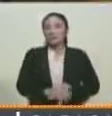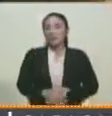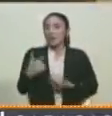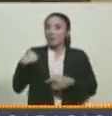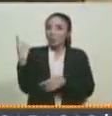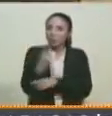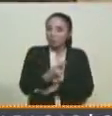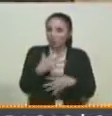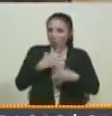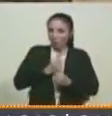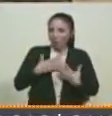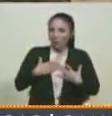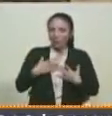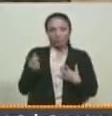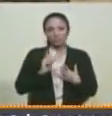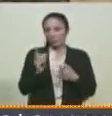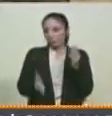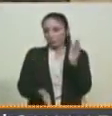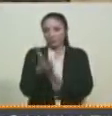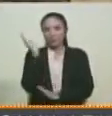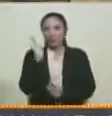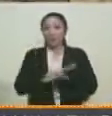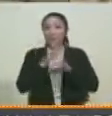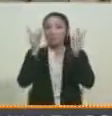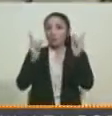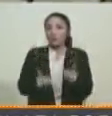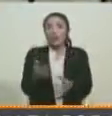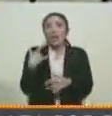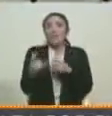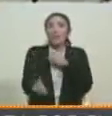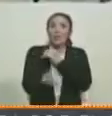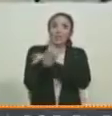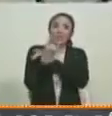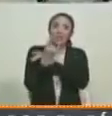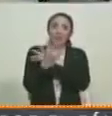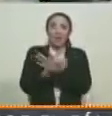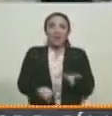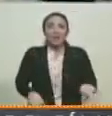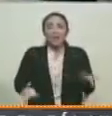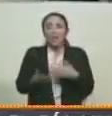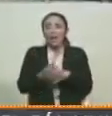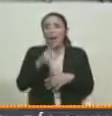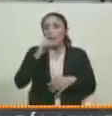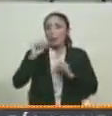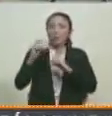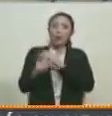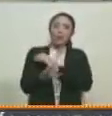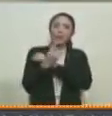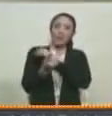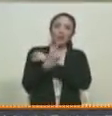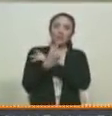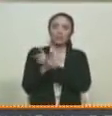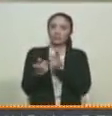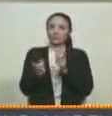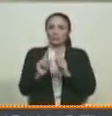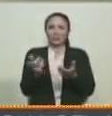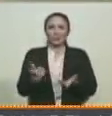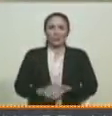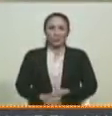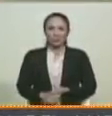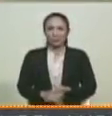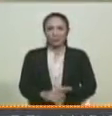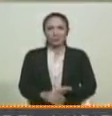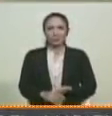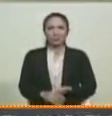obligar a nadie a confiar. Ay, van a engañar a Maduro como lo engañaron a Lucinchi. Bueno, decir eso es